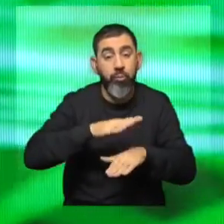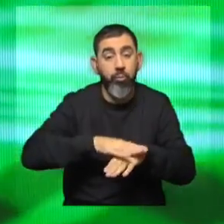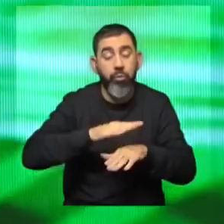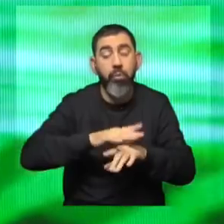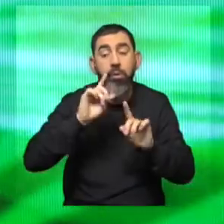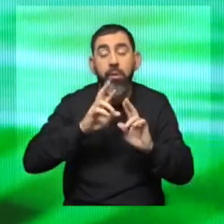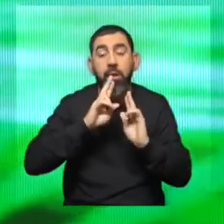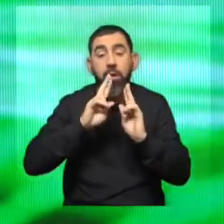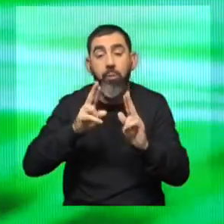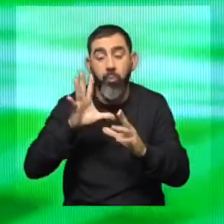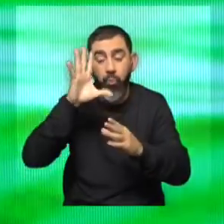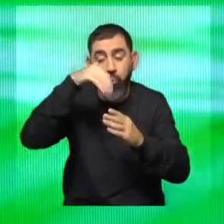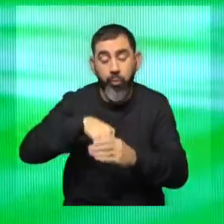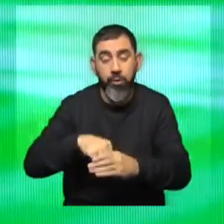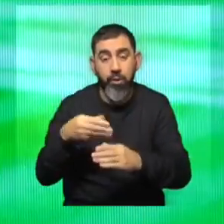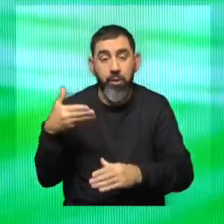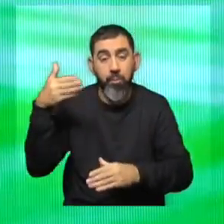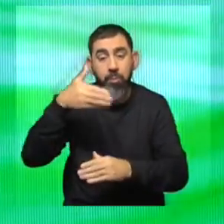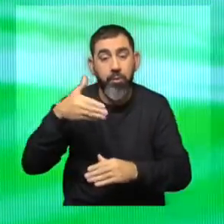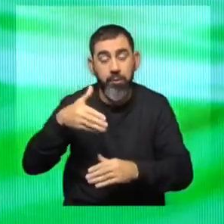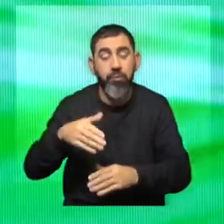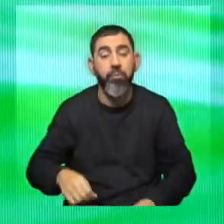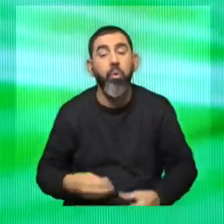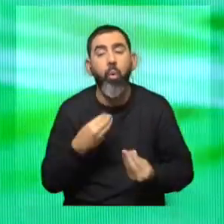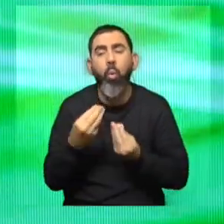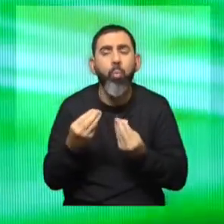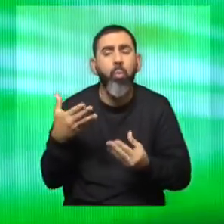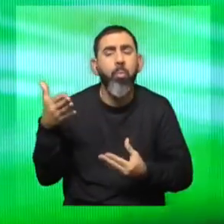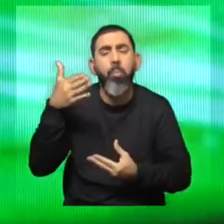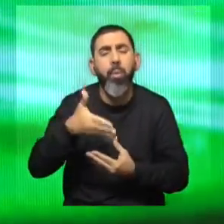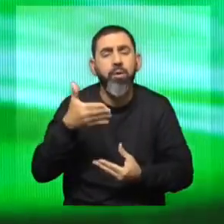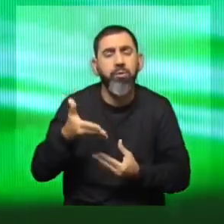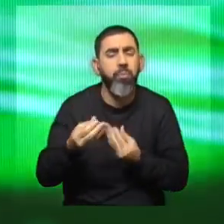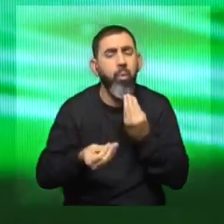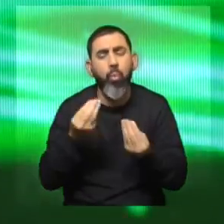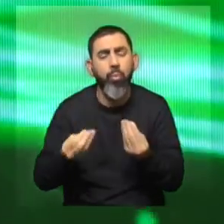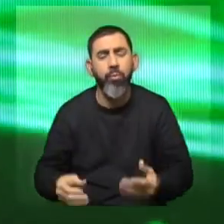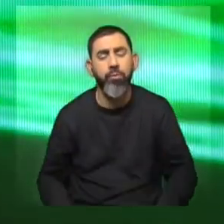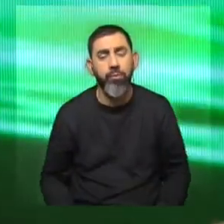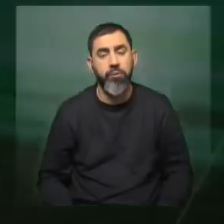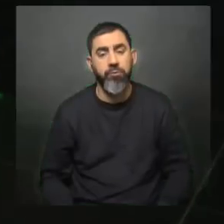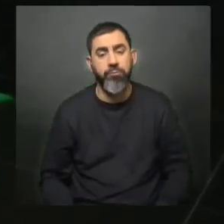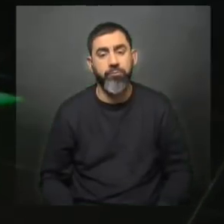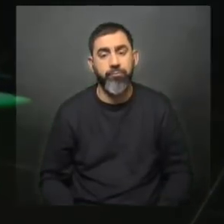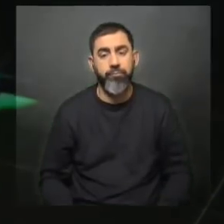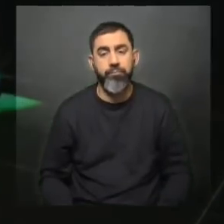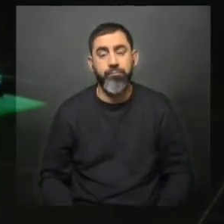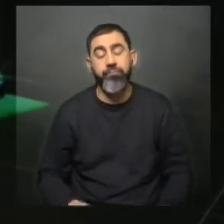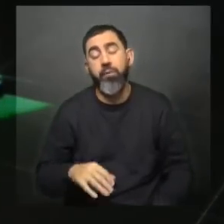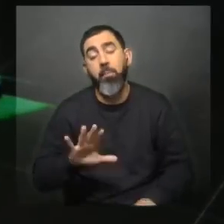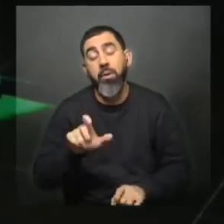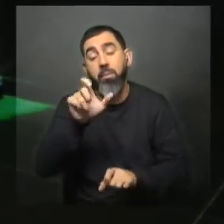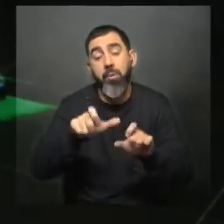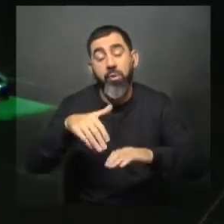este que nos involucre frente a la situación y Cómo podemos involucrarnos porque ese es un aspecto no menor no porque quizás Bueno hay personas